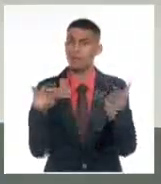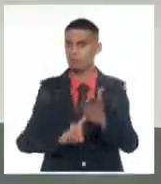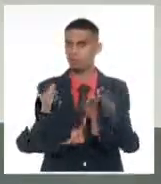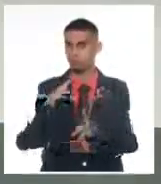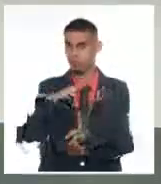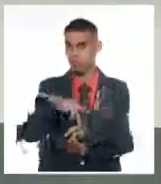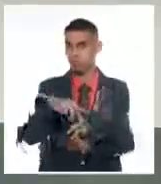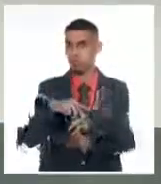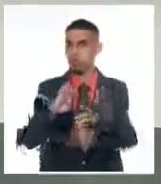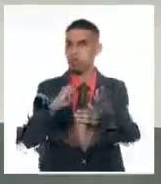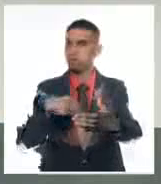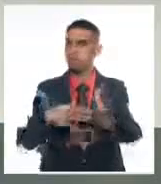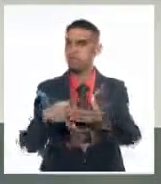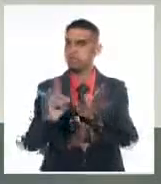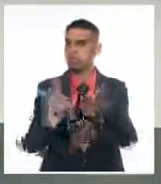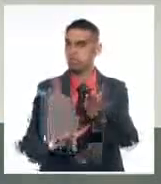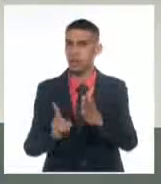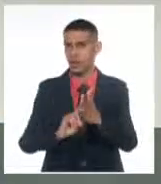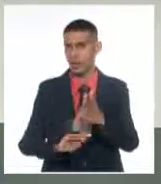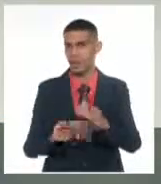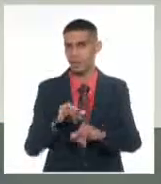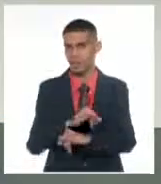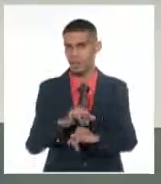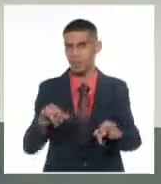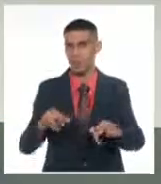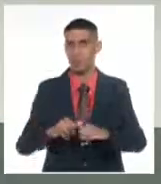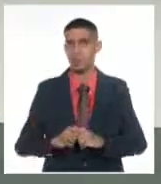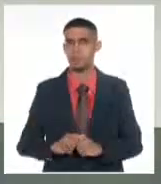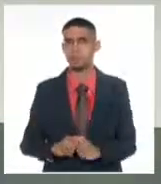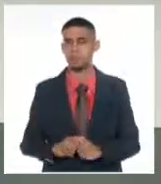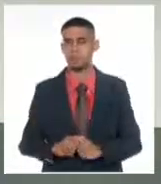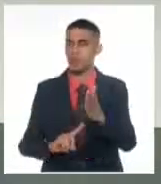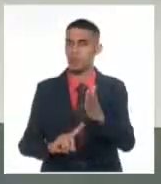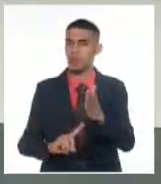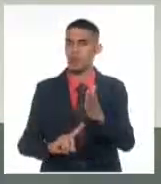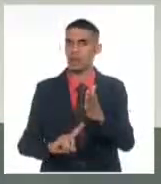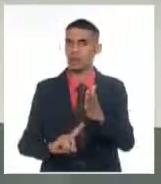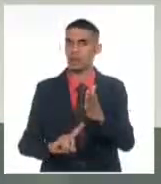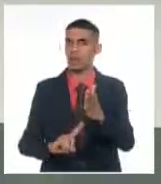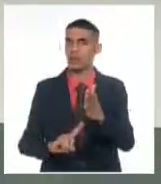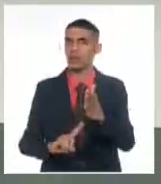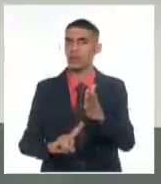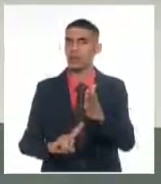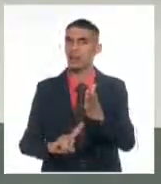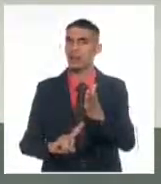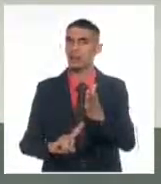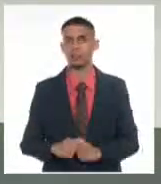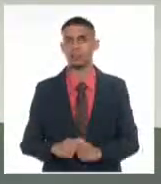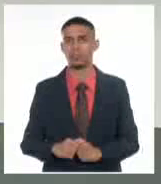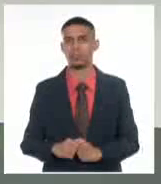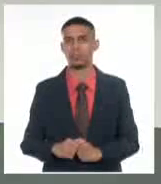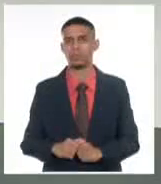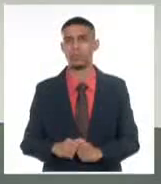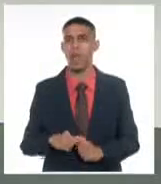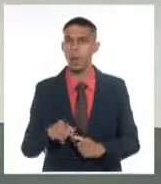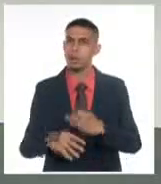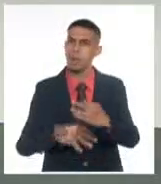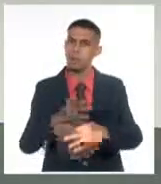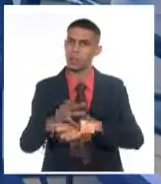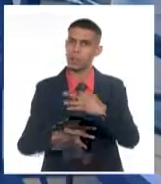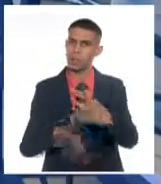de la Unión Eléctrica, el ingeniero Lázaro Guerra Hernández, en declaraciones al periodista Bernardo Espinosa. Veamos otras precisiones para esta